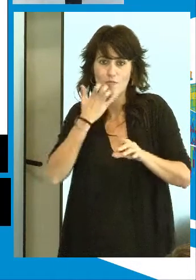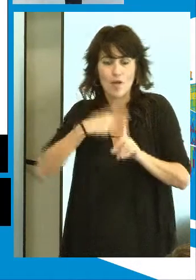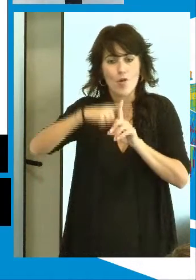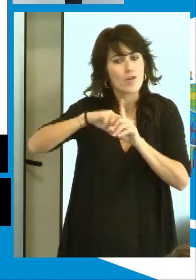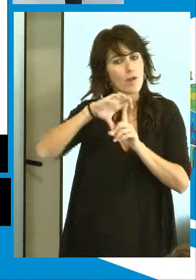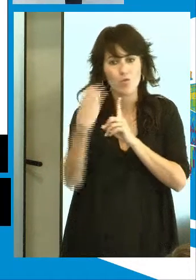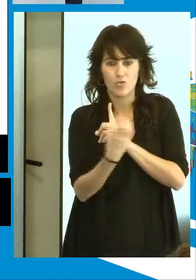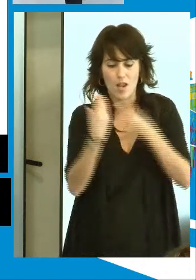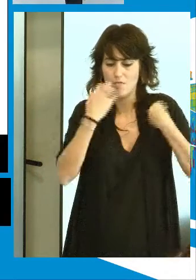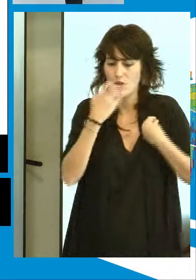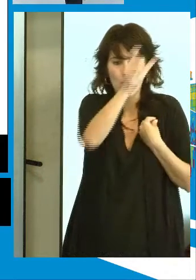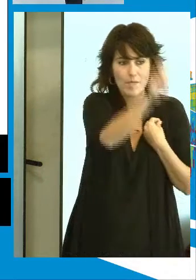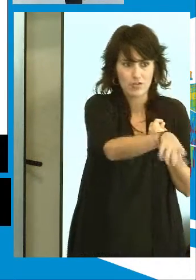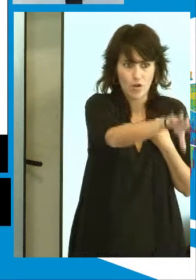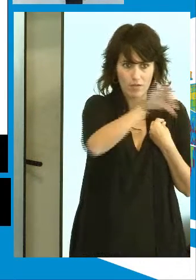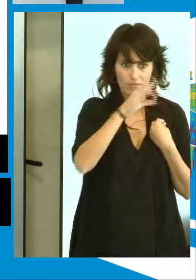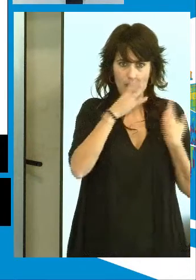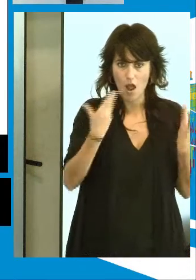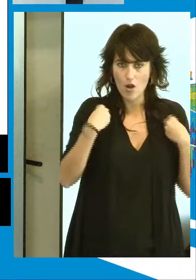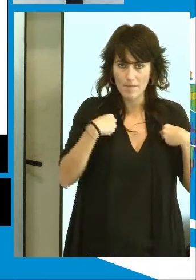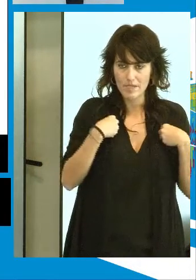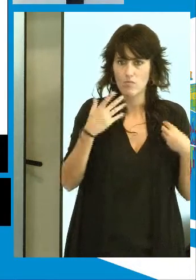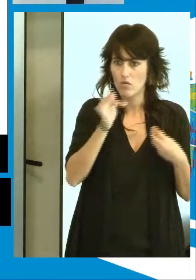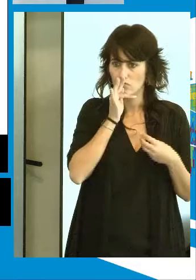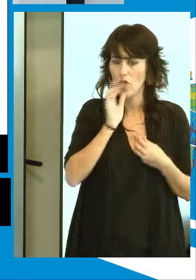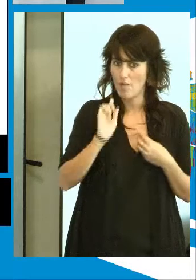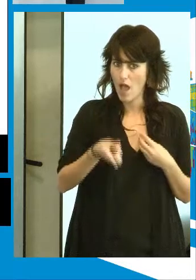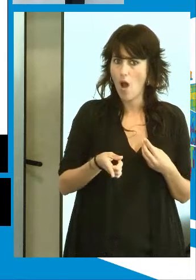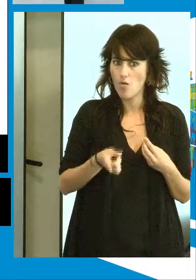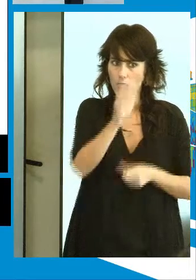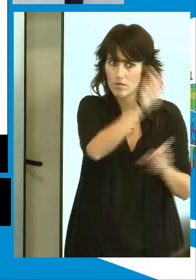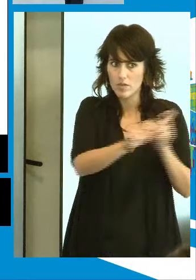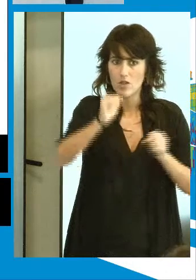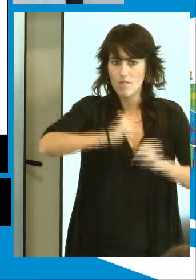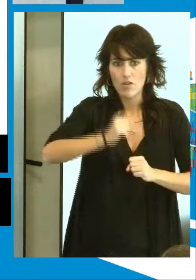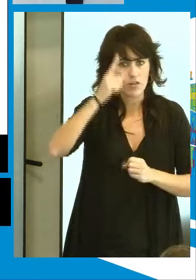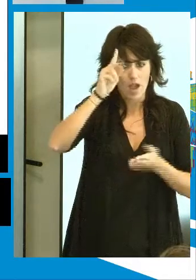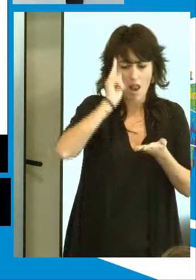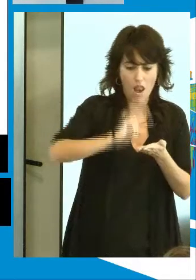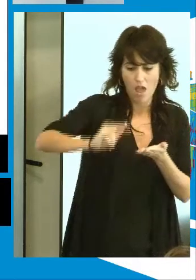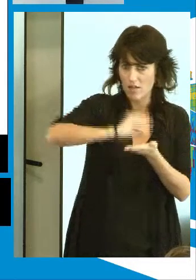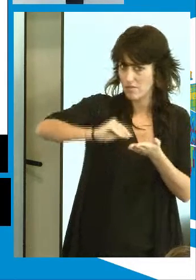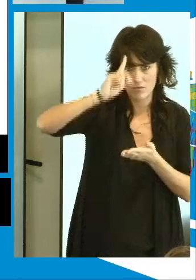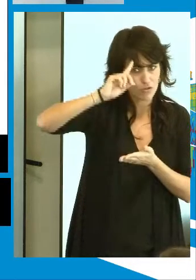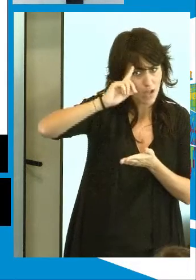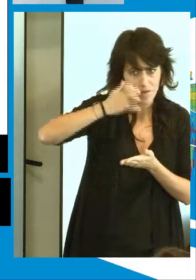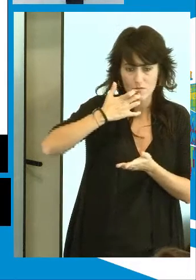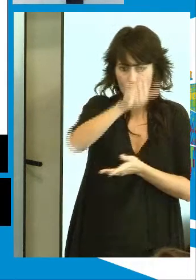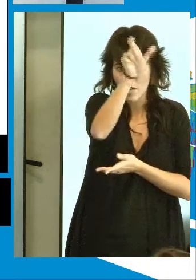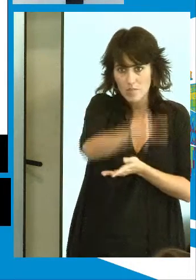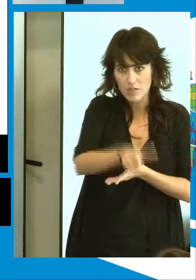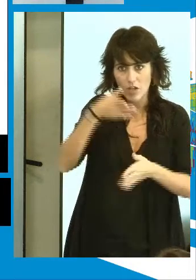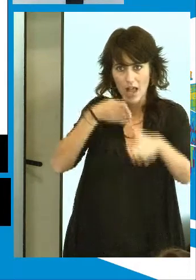es lo mismo coger a una persona, ahora mismo todavía sigue habiendo en España mayores analfabetos, no es lo mismo coger a una persona que no ha tenido